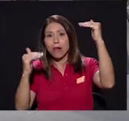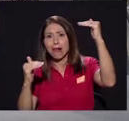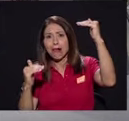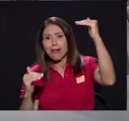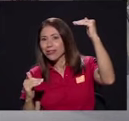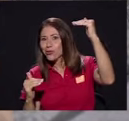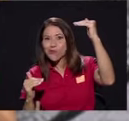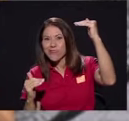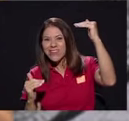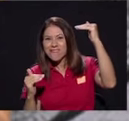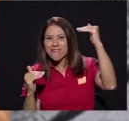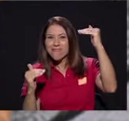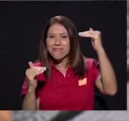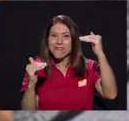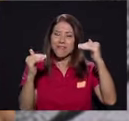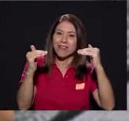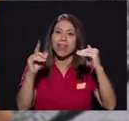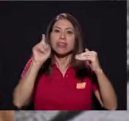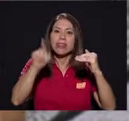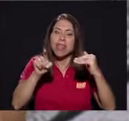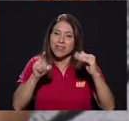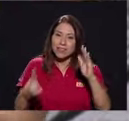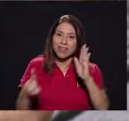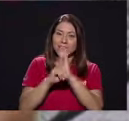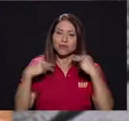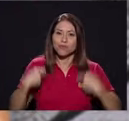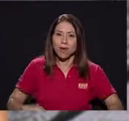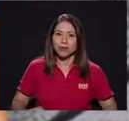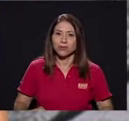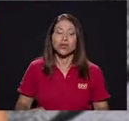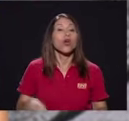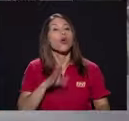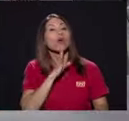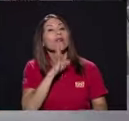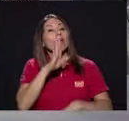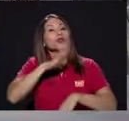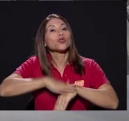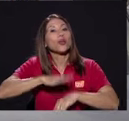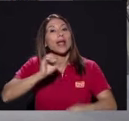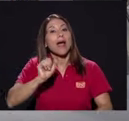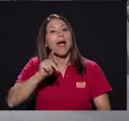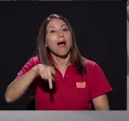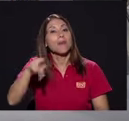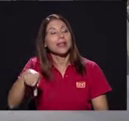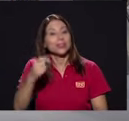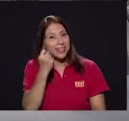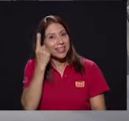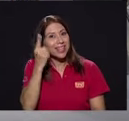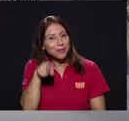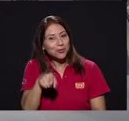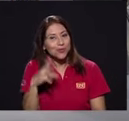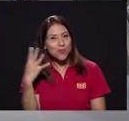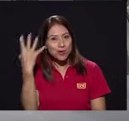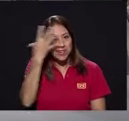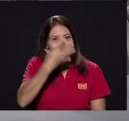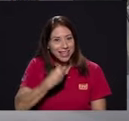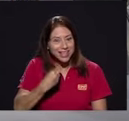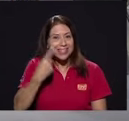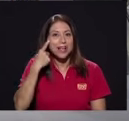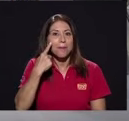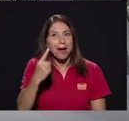estar transversalizada con un enfoque de derechos humanos. Claro, que cuando hablamos de aplicaciones, por ejemplo, entendamos que las aplicaciones son muy lindas